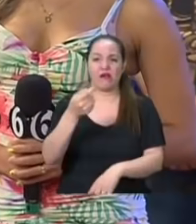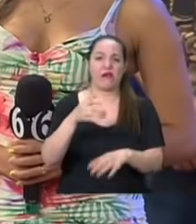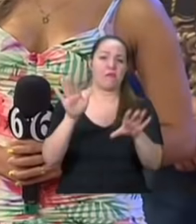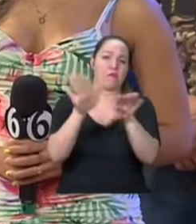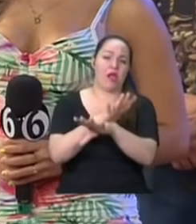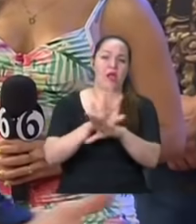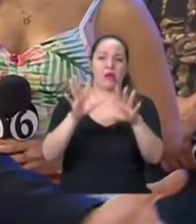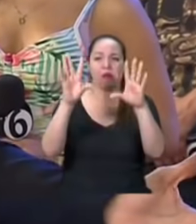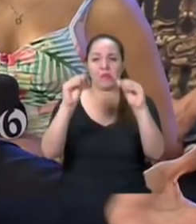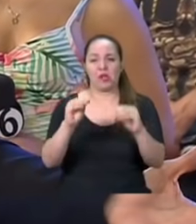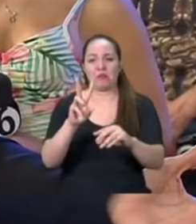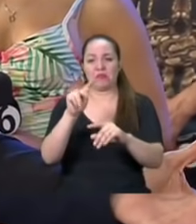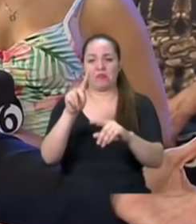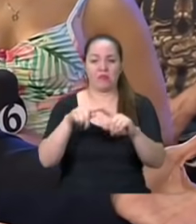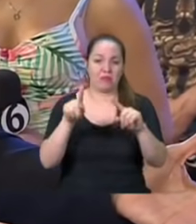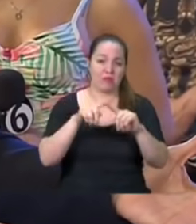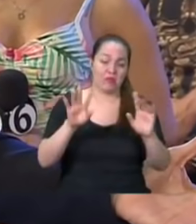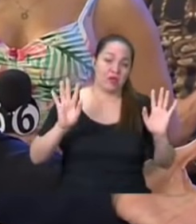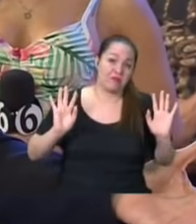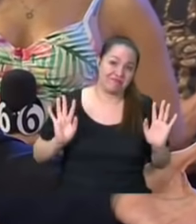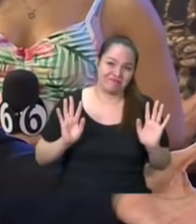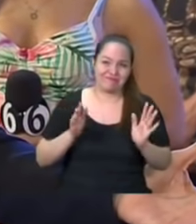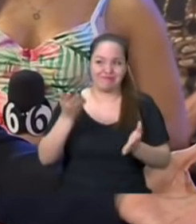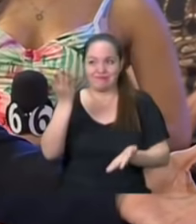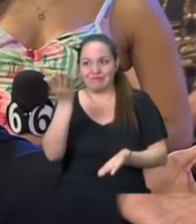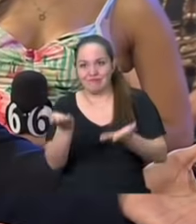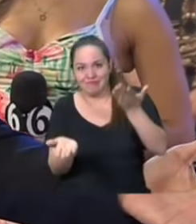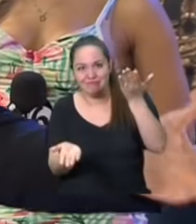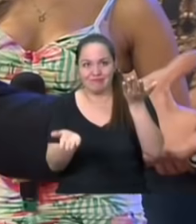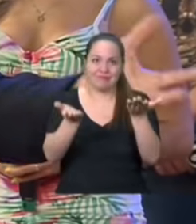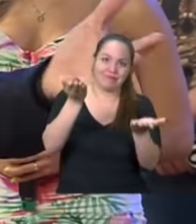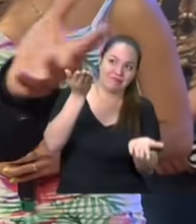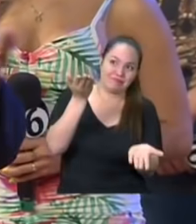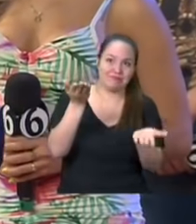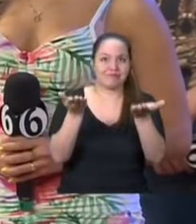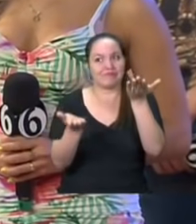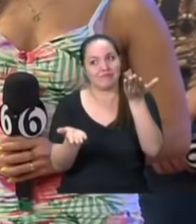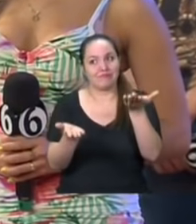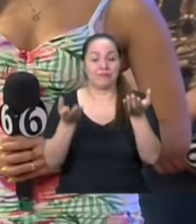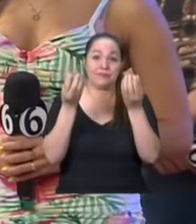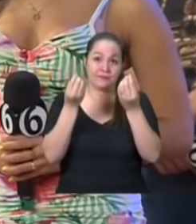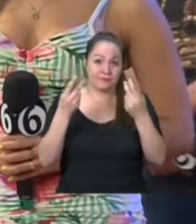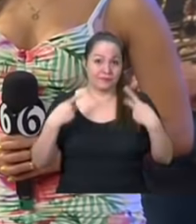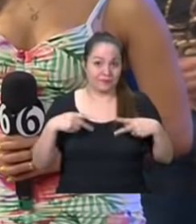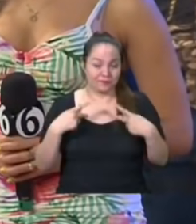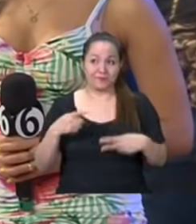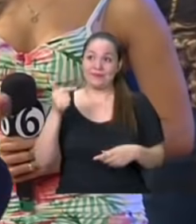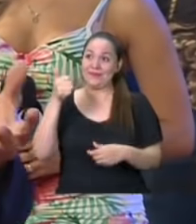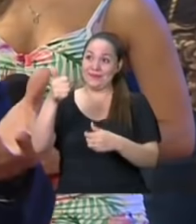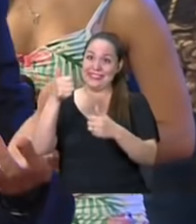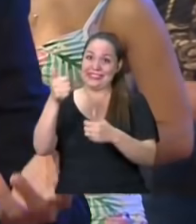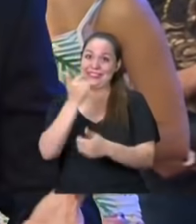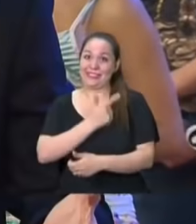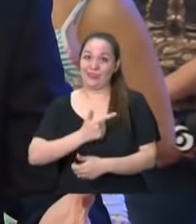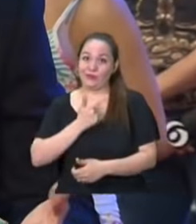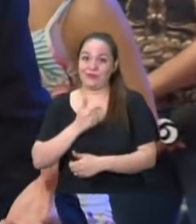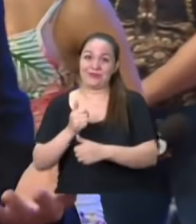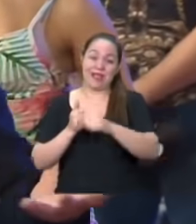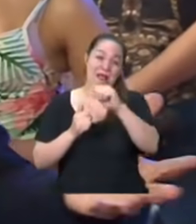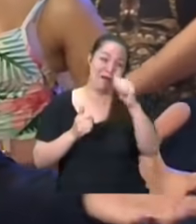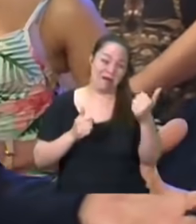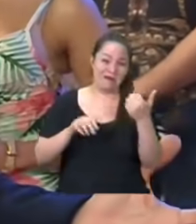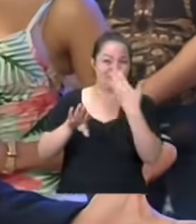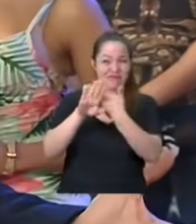qué. Así está la situación. O sea, hay mucha gente que está a favor, hay mucha gente que está en contra. Es como